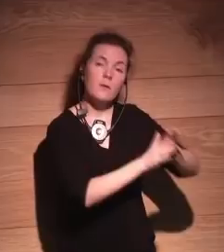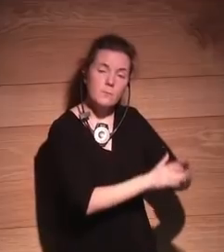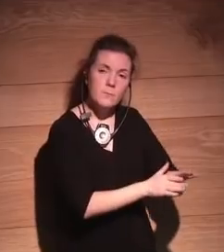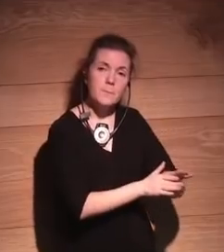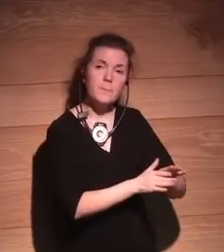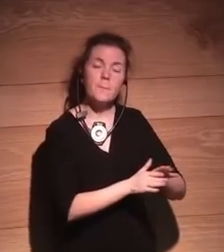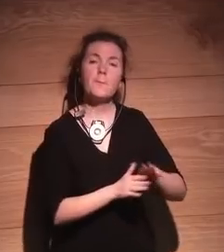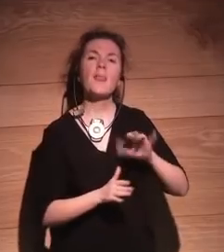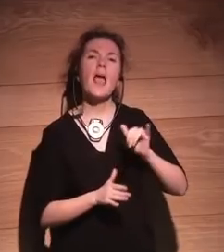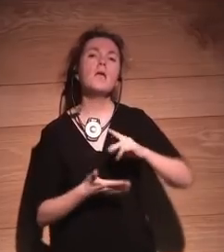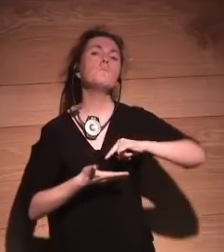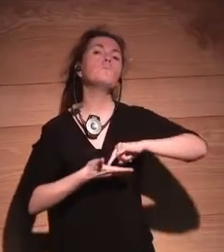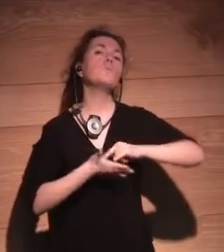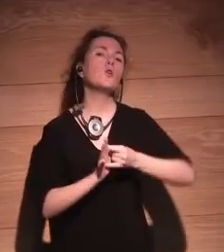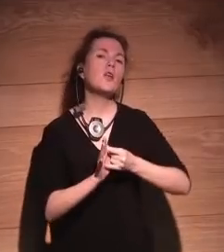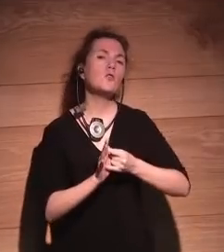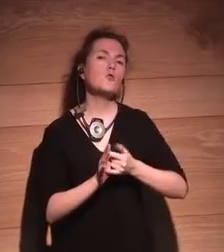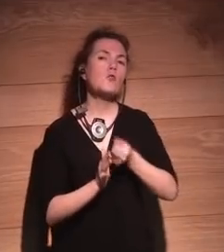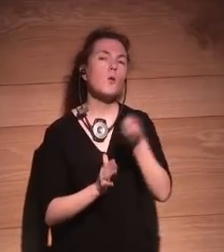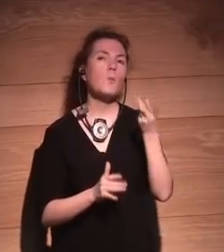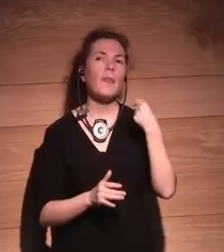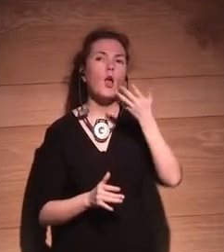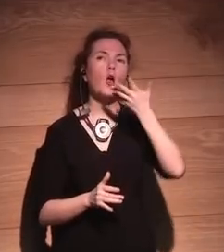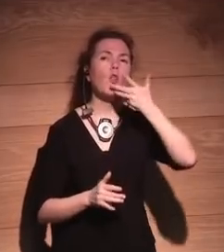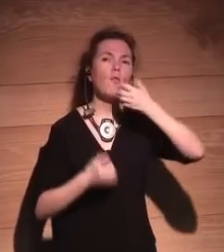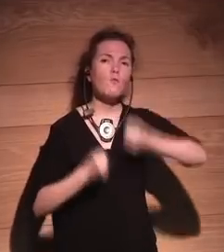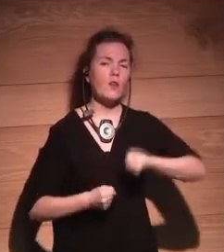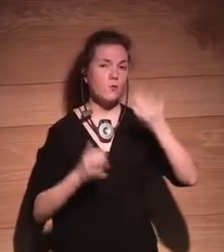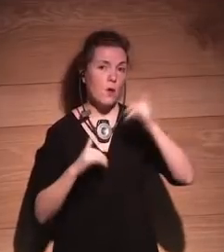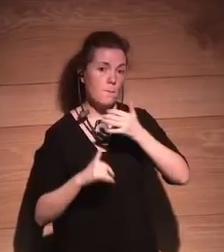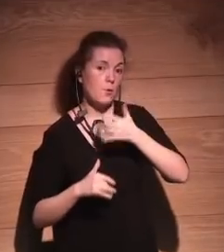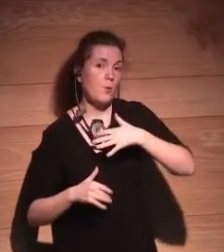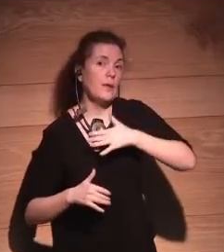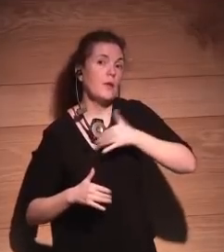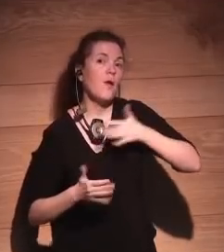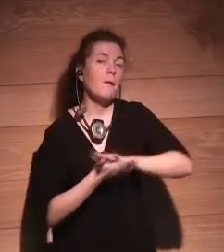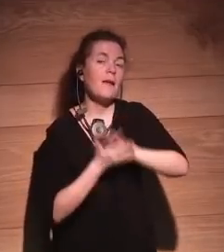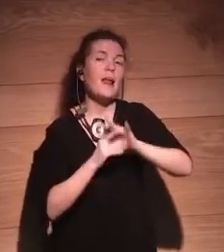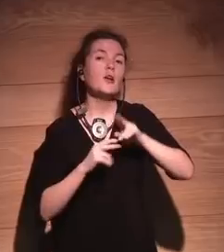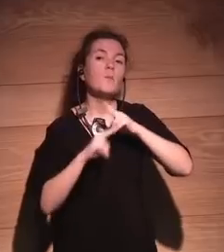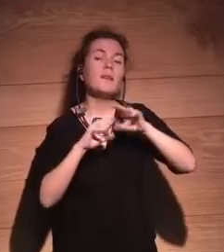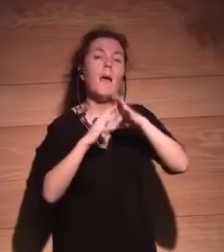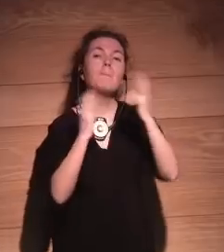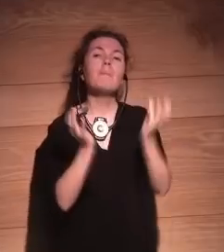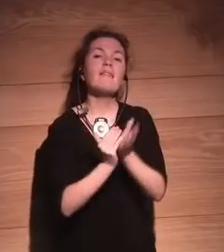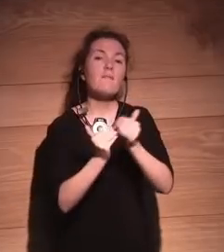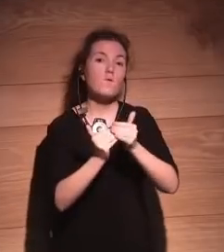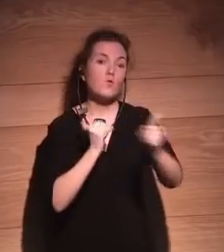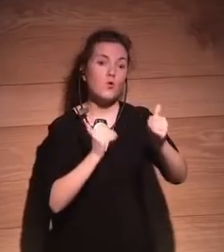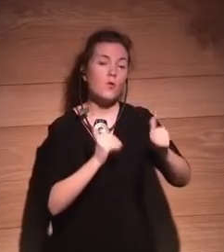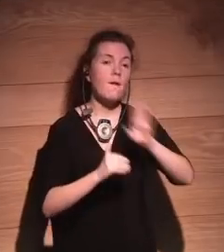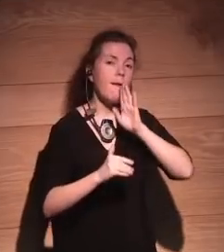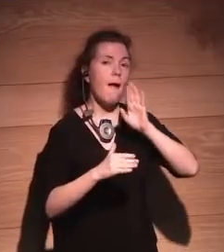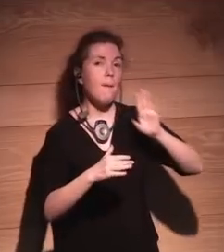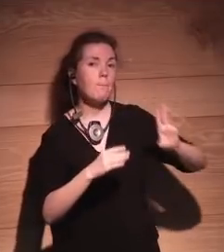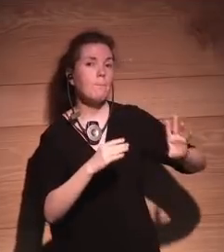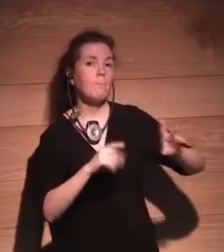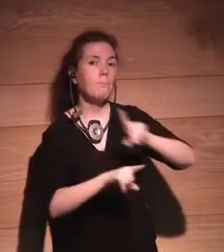existen proyectos que quizá no son tan conocidos. Y permitidme que hable, por ejemplo, de Planeta Futuro, vinculándolo con la pregunta que